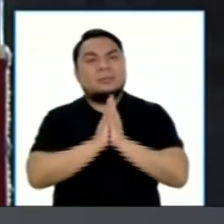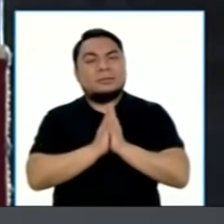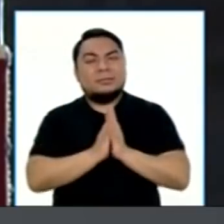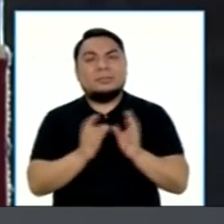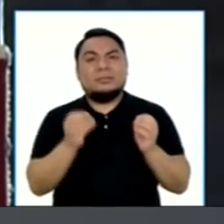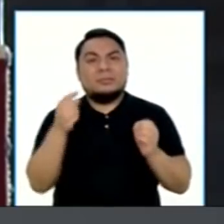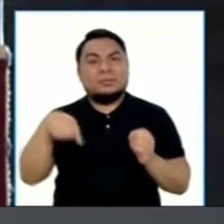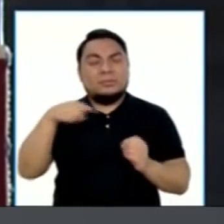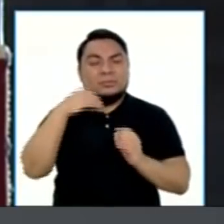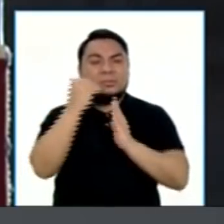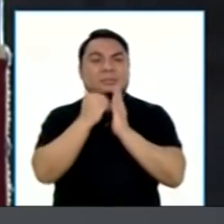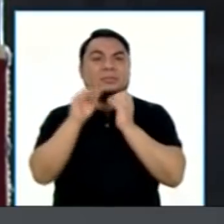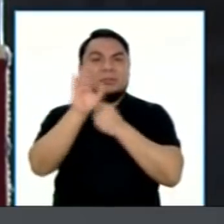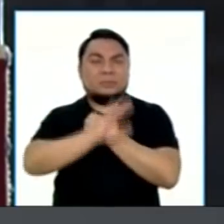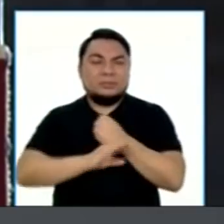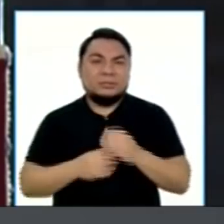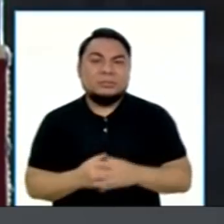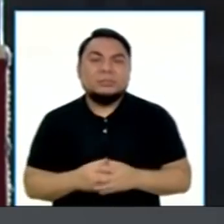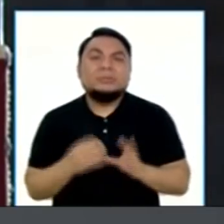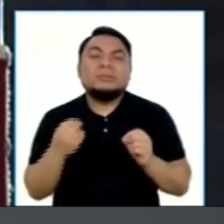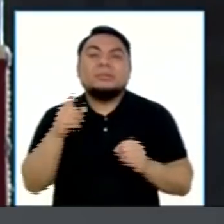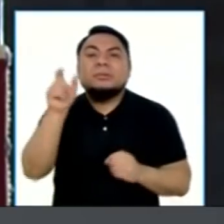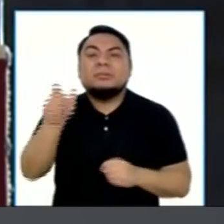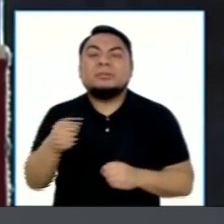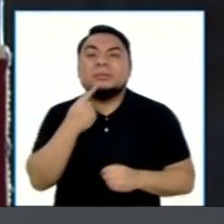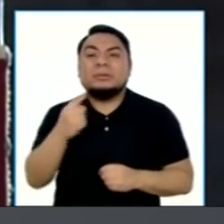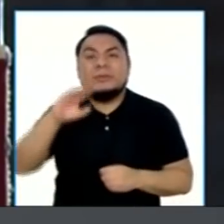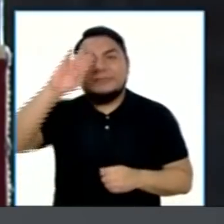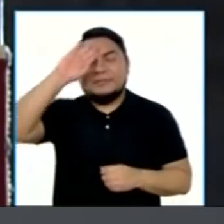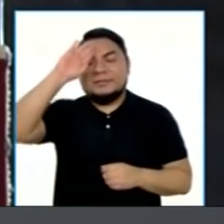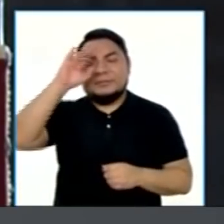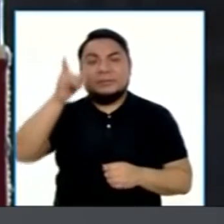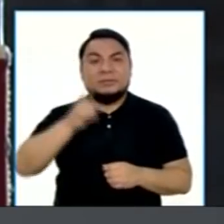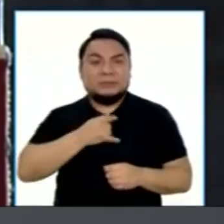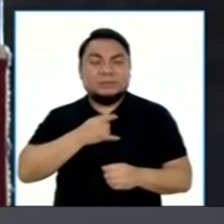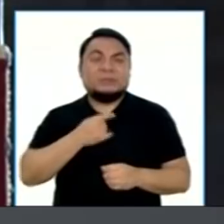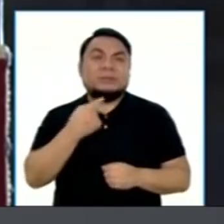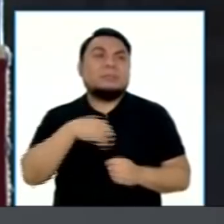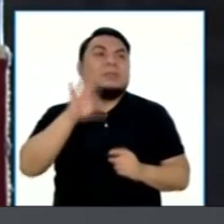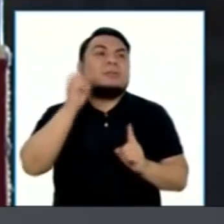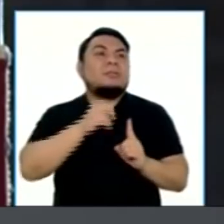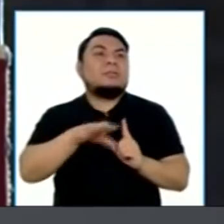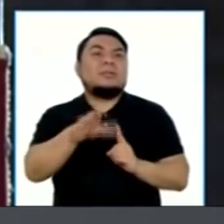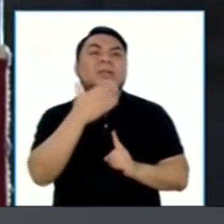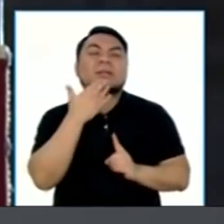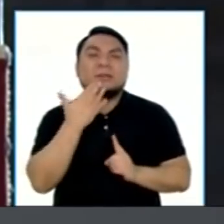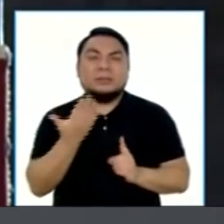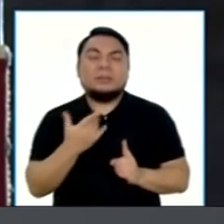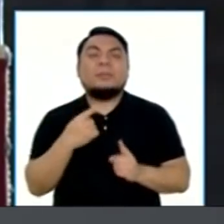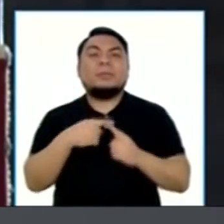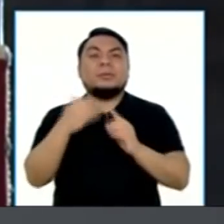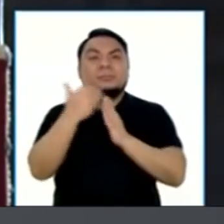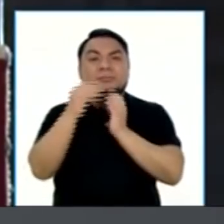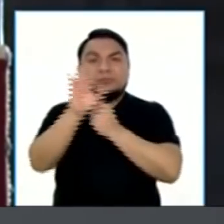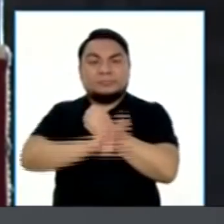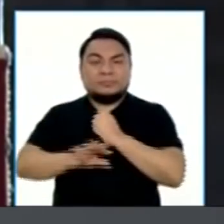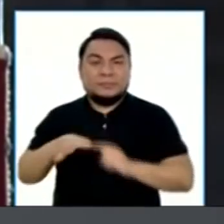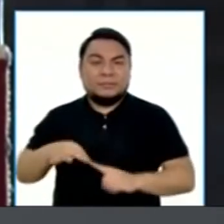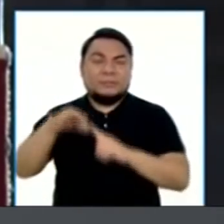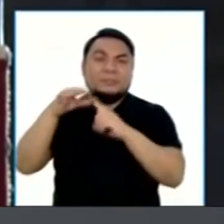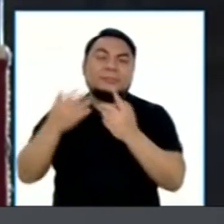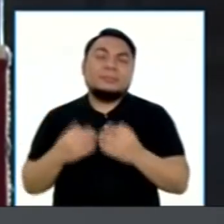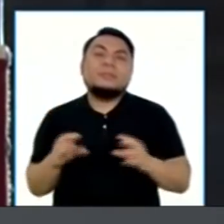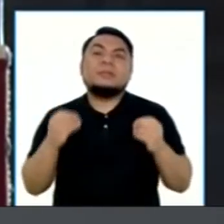porque tomamos medidas porque las personas que enferman nos contagian, pero también tomamos medidas en